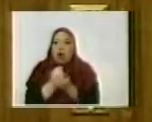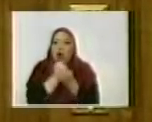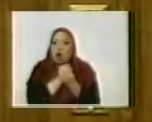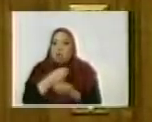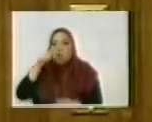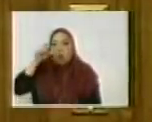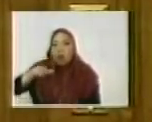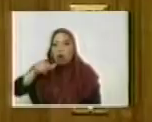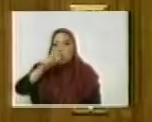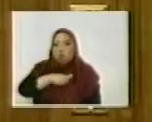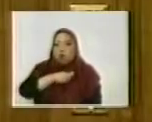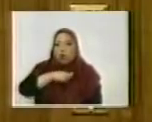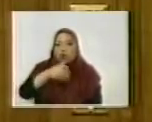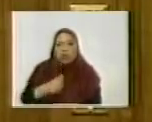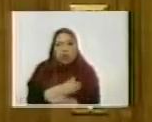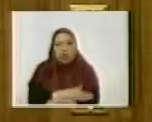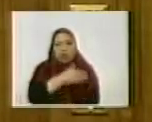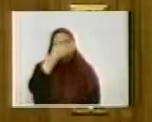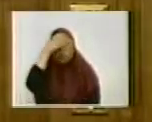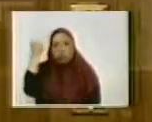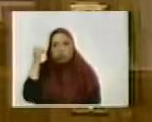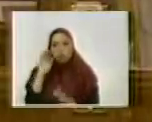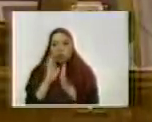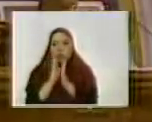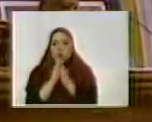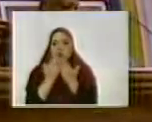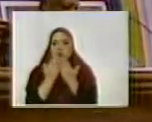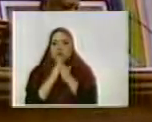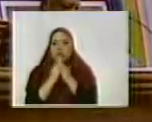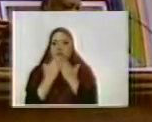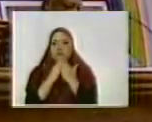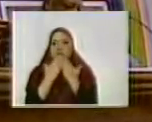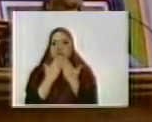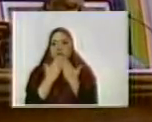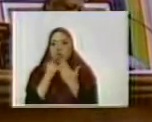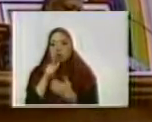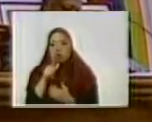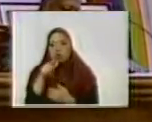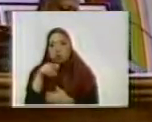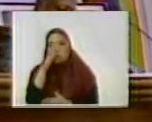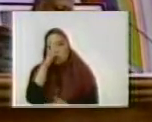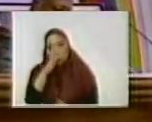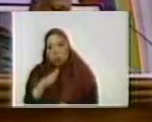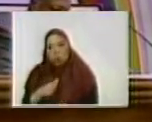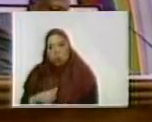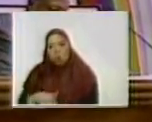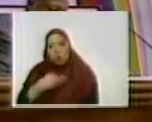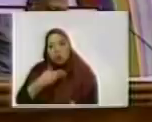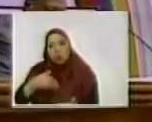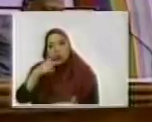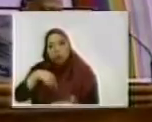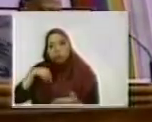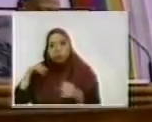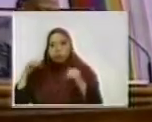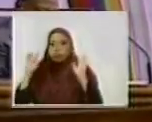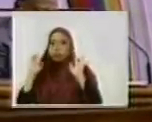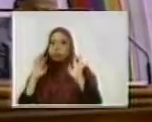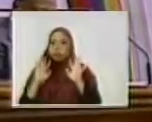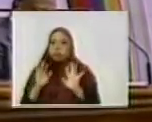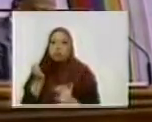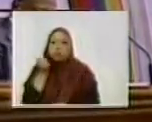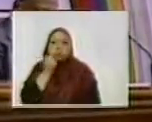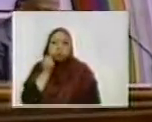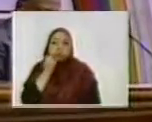se me olvide. Ese libro, por cierto, él lo bautizaron aquí, pero fue tanta la gente, yo no pude